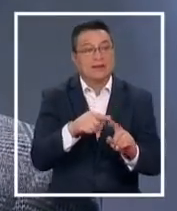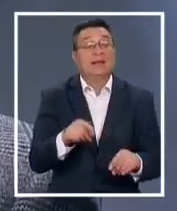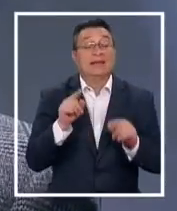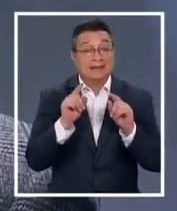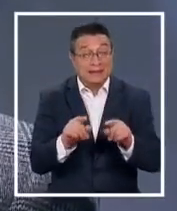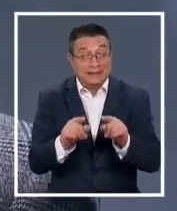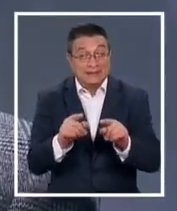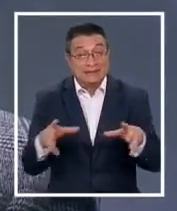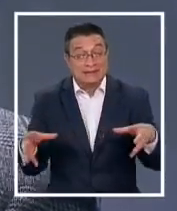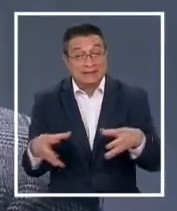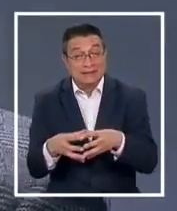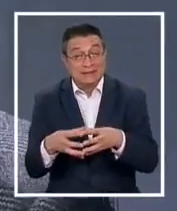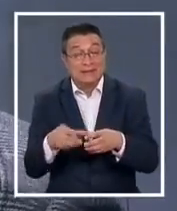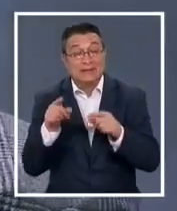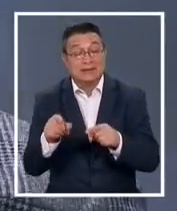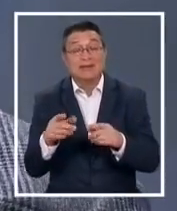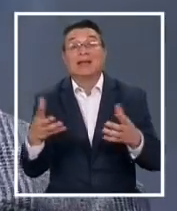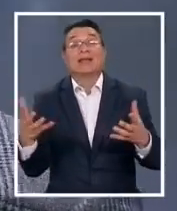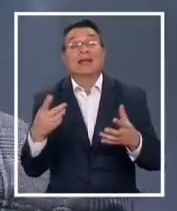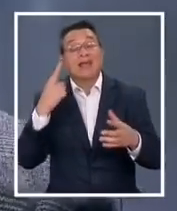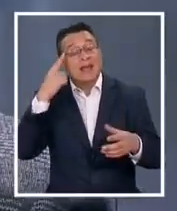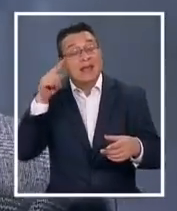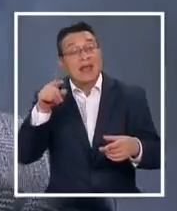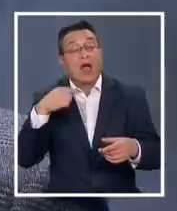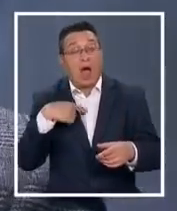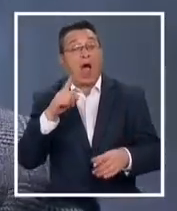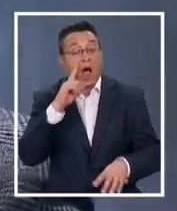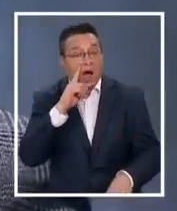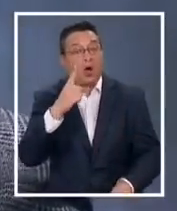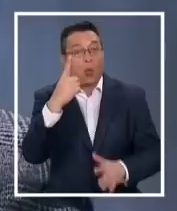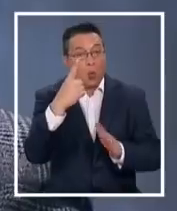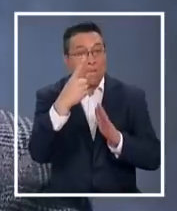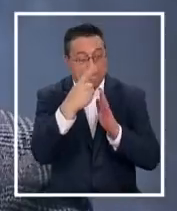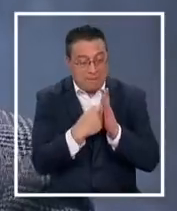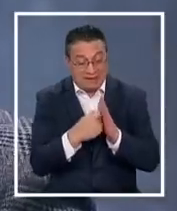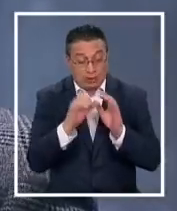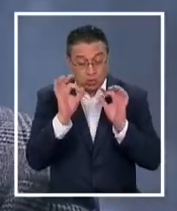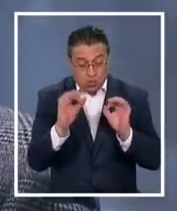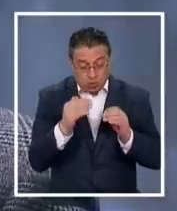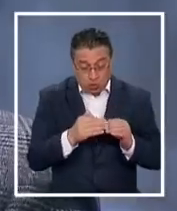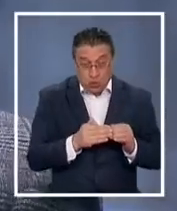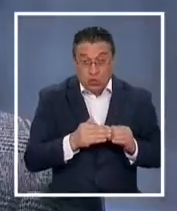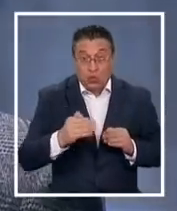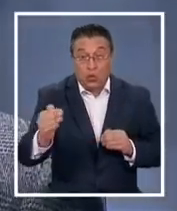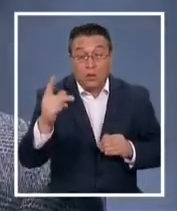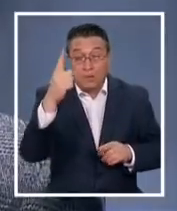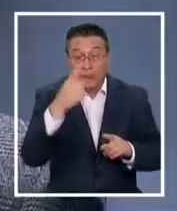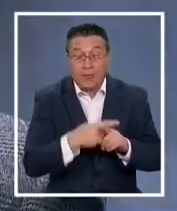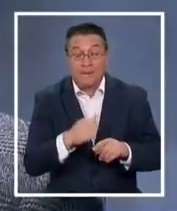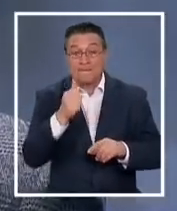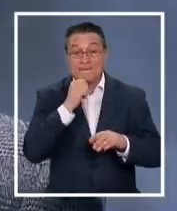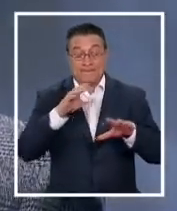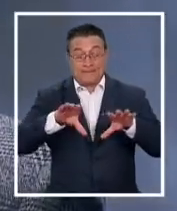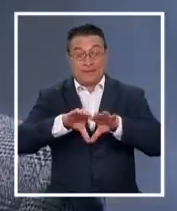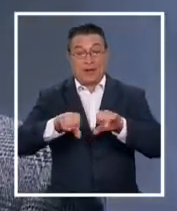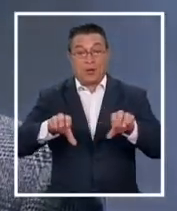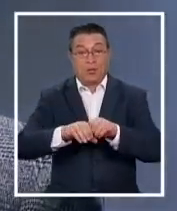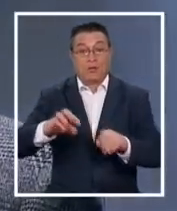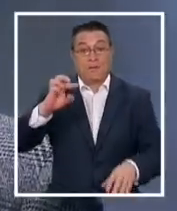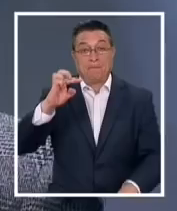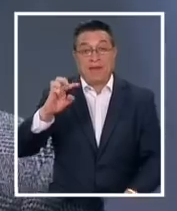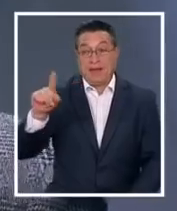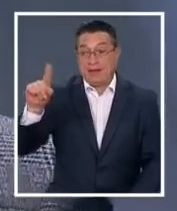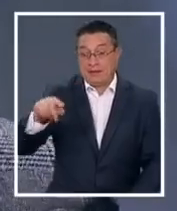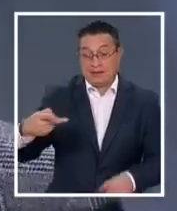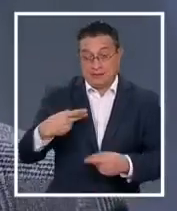prioridad consiste en que tenemos un mes justo a partir de hoy día para ponernos de acuerdo con el Partido